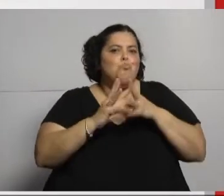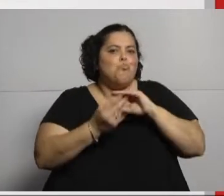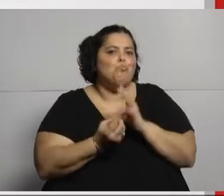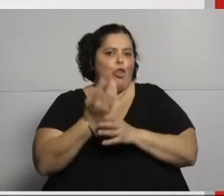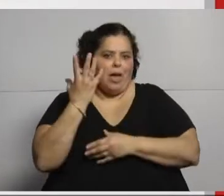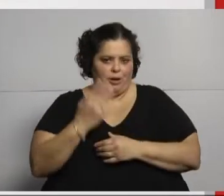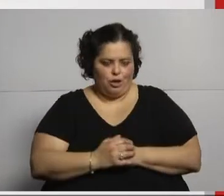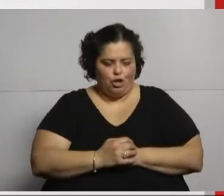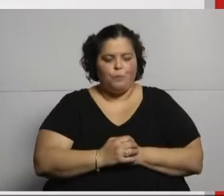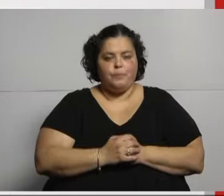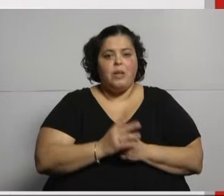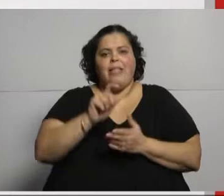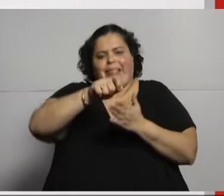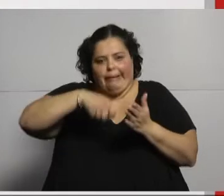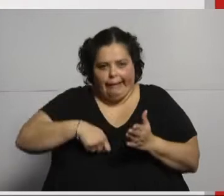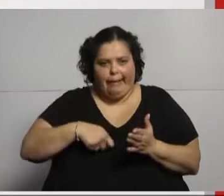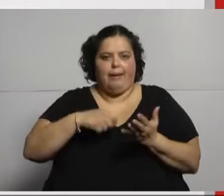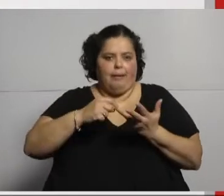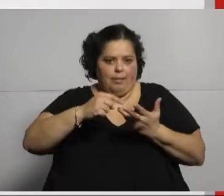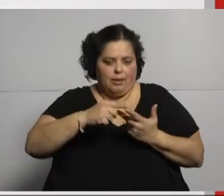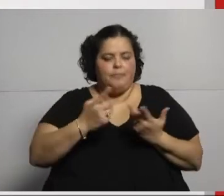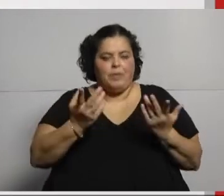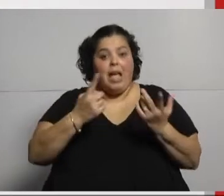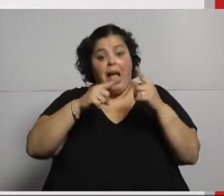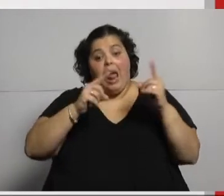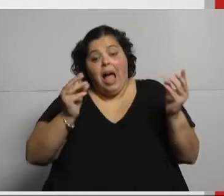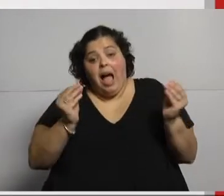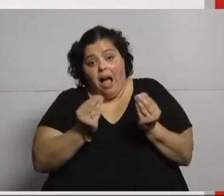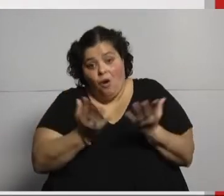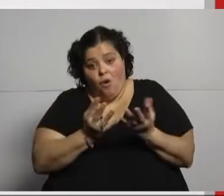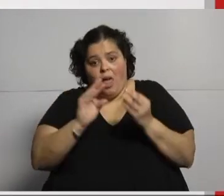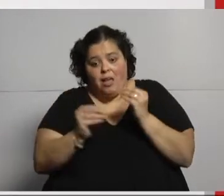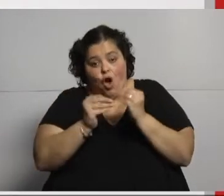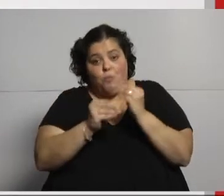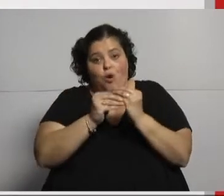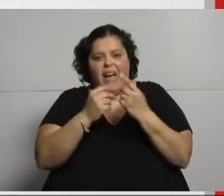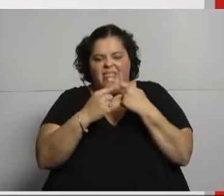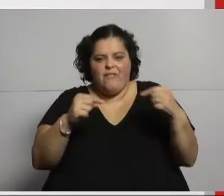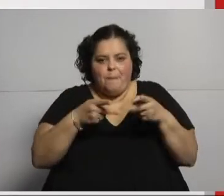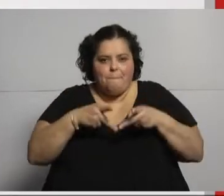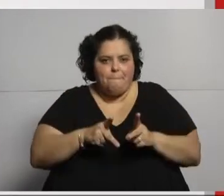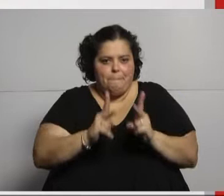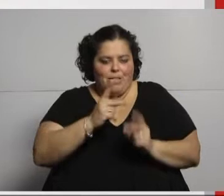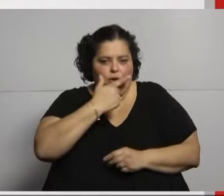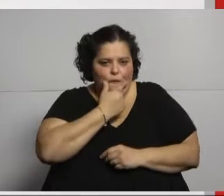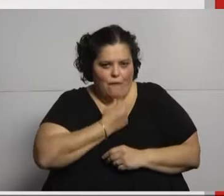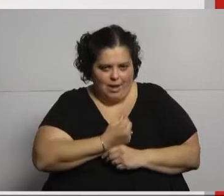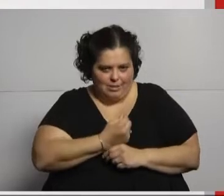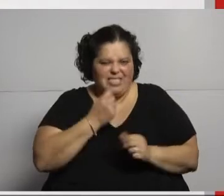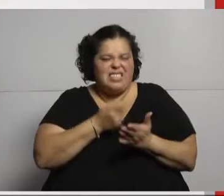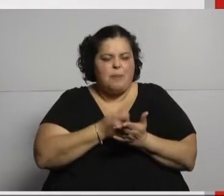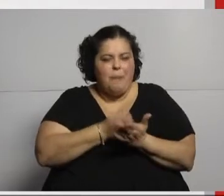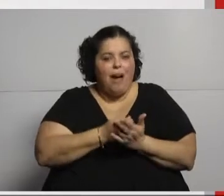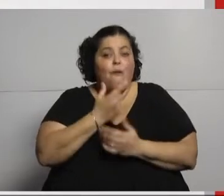y débito, pero en la actualidad estamos incorporando estos nuevos métodos simples. Tenemos uno específicamente que se llama Pago Fácil, al cual